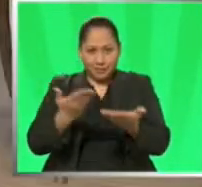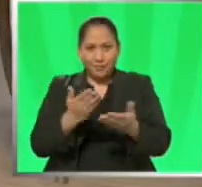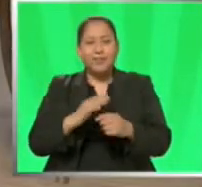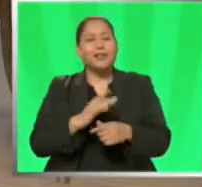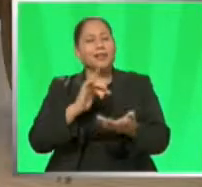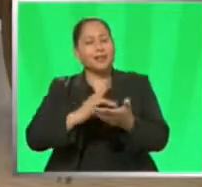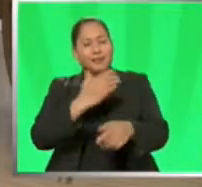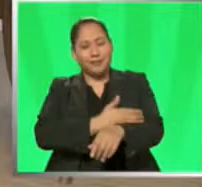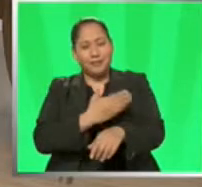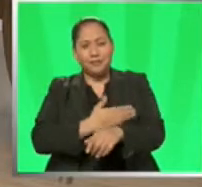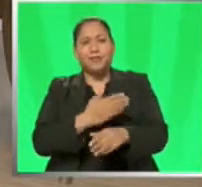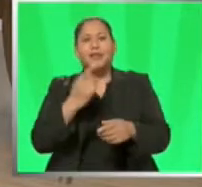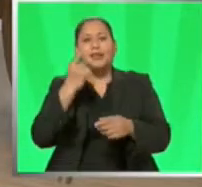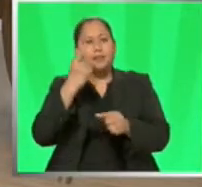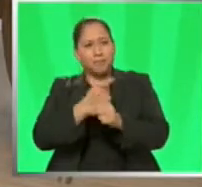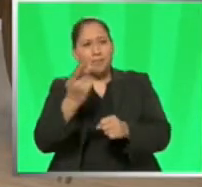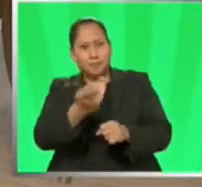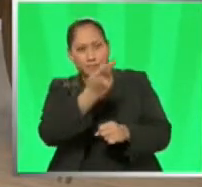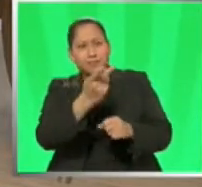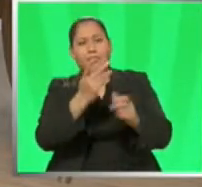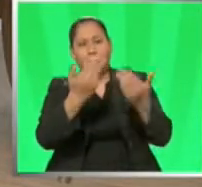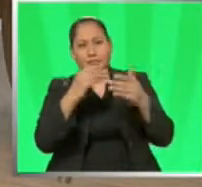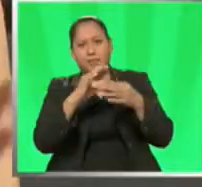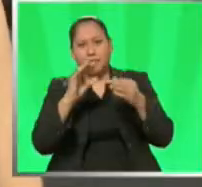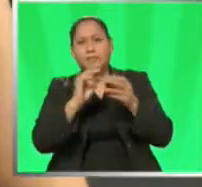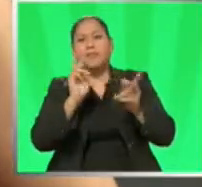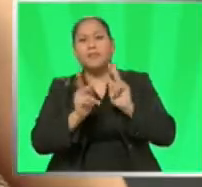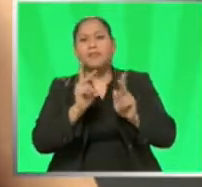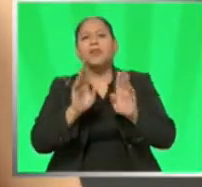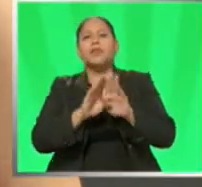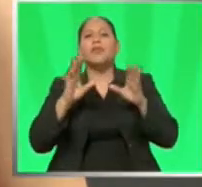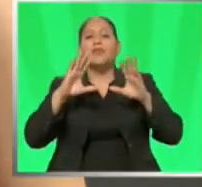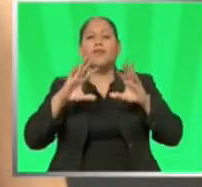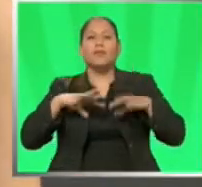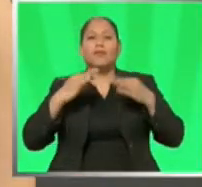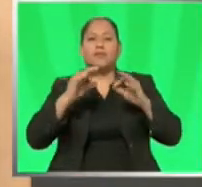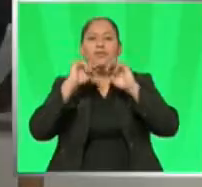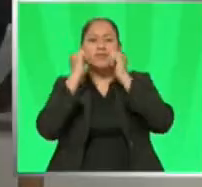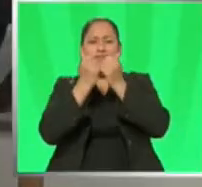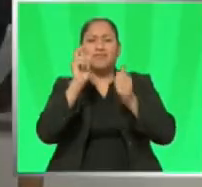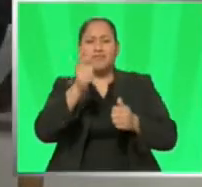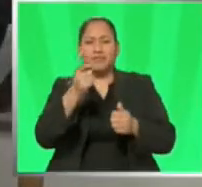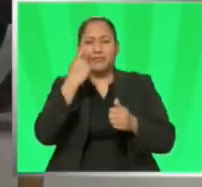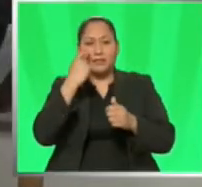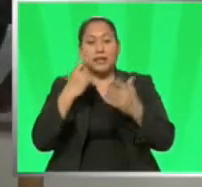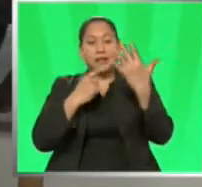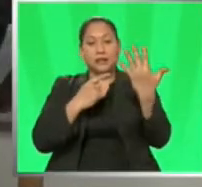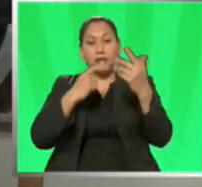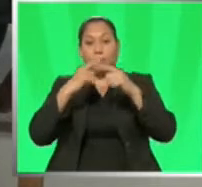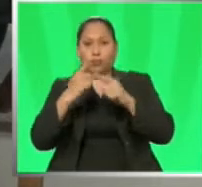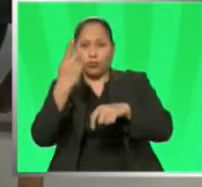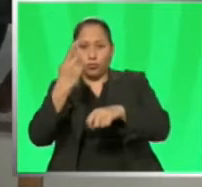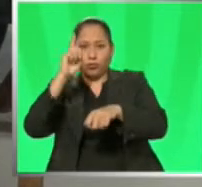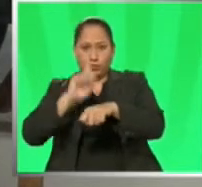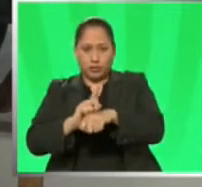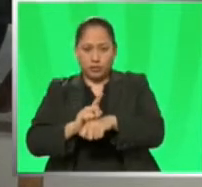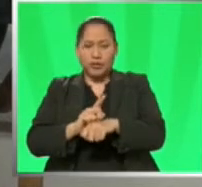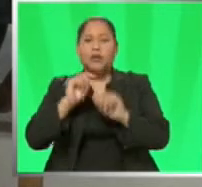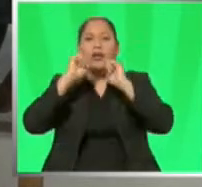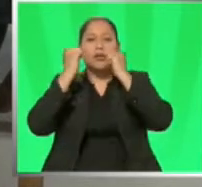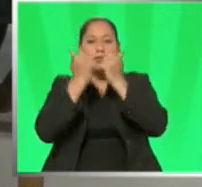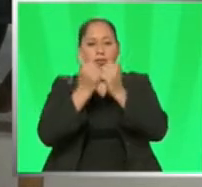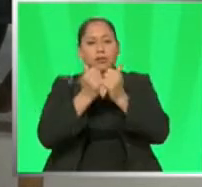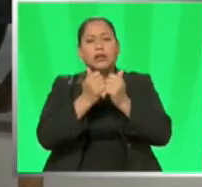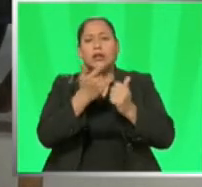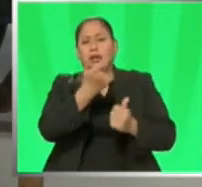contrario, por acompañarnos. Bueno, primero que nada quiero que nos platiquen qué es esta fundación. Mira, la Fundación 5 por Día es una asociación civil sin fines